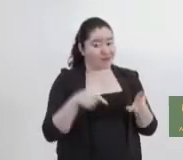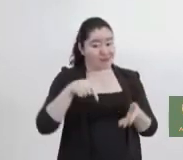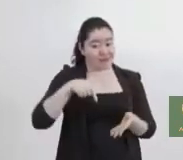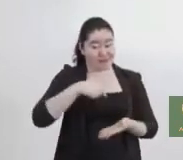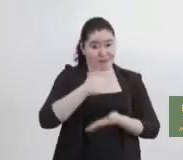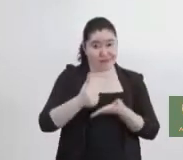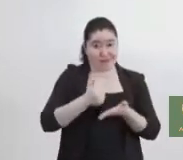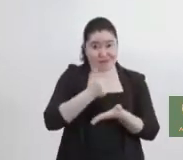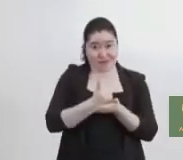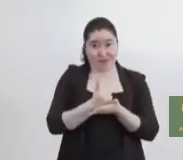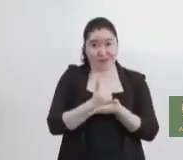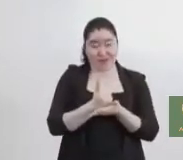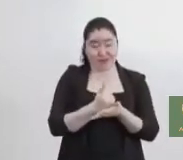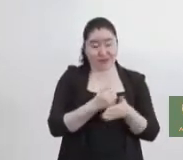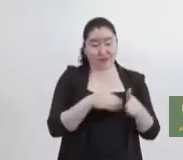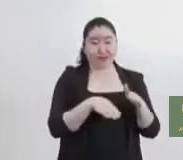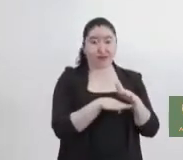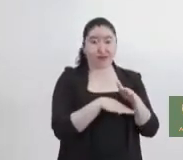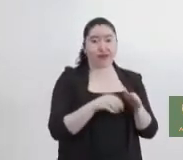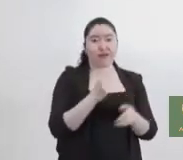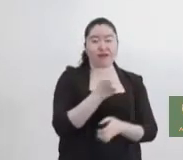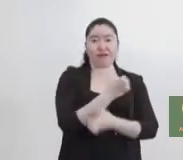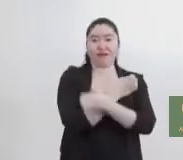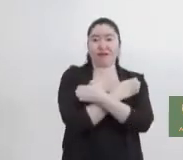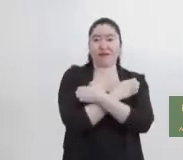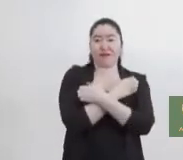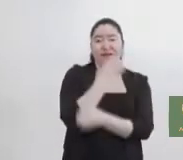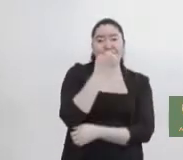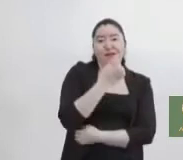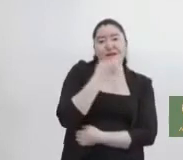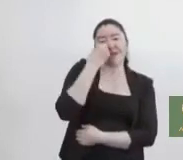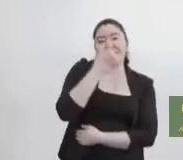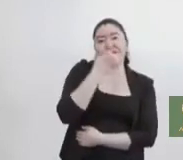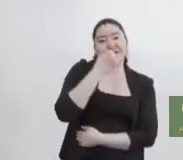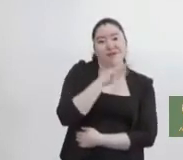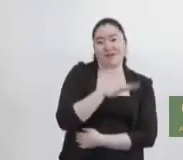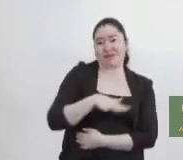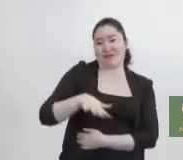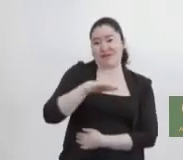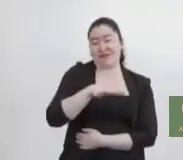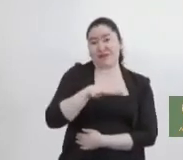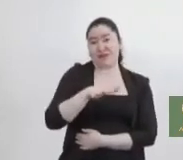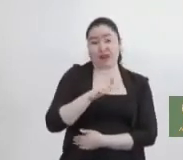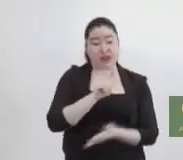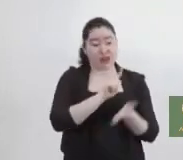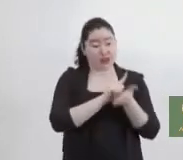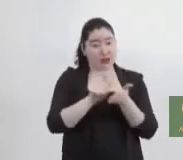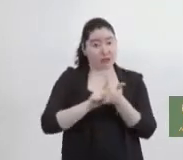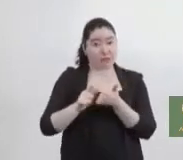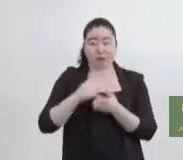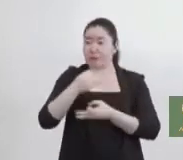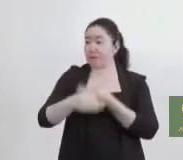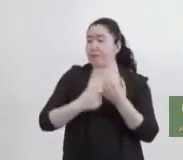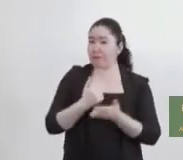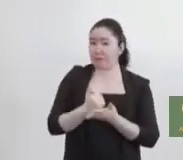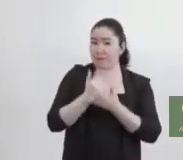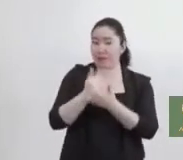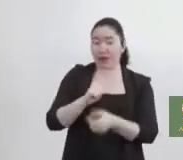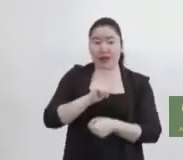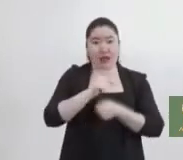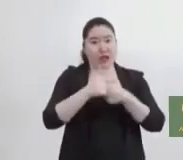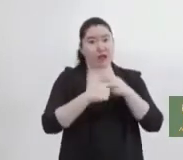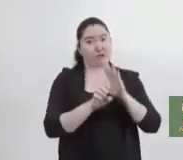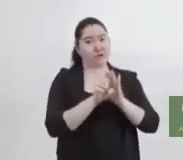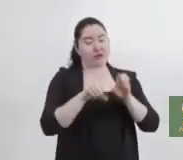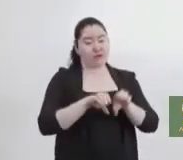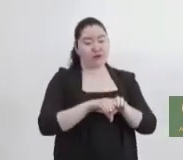educación pública. Entonces yo creo que si es un problema de limpieza, pues entre todos podemos ayudar. Si es un problema de mantenimiento mayor, que alguna